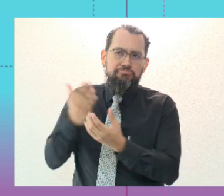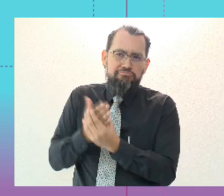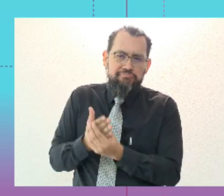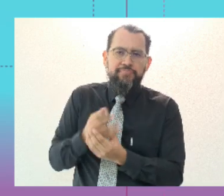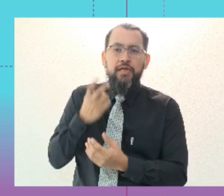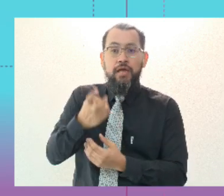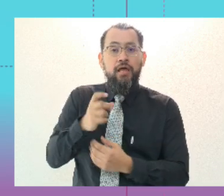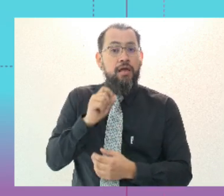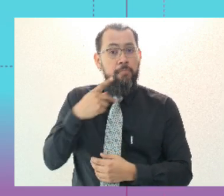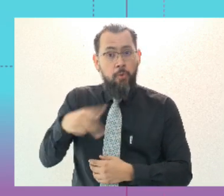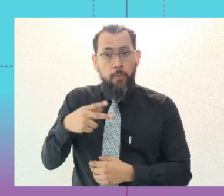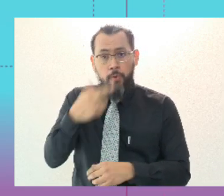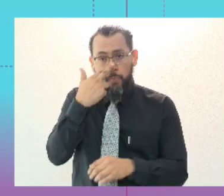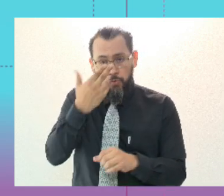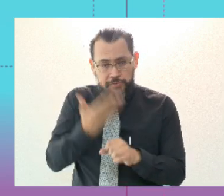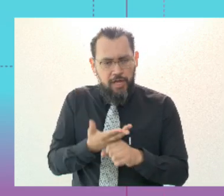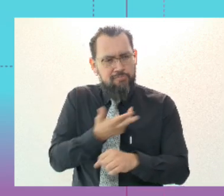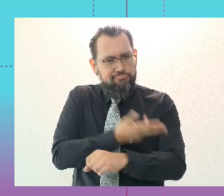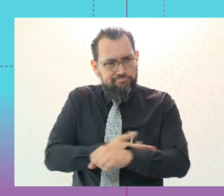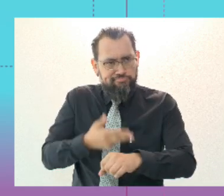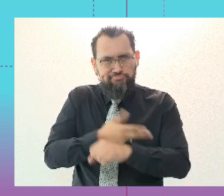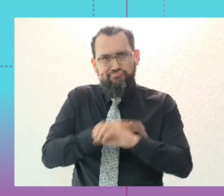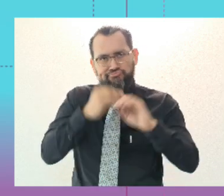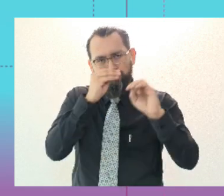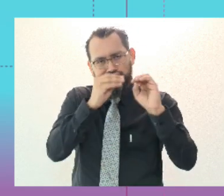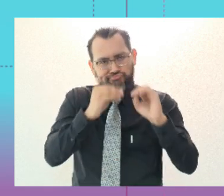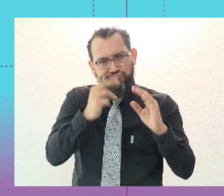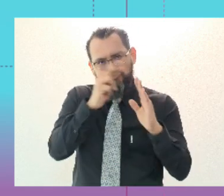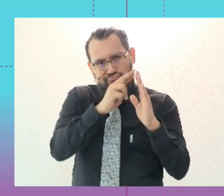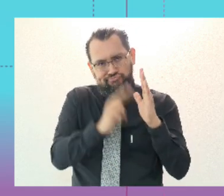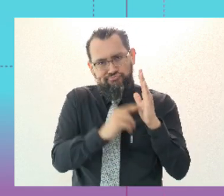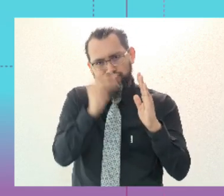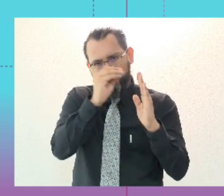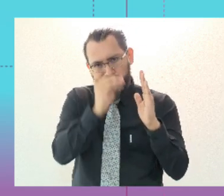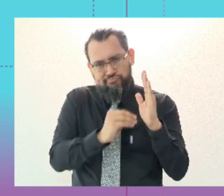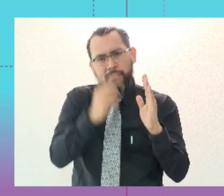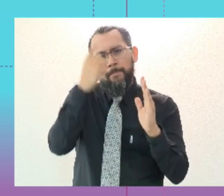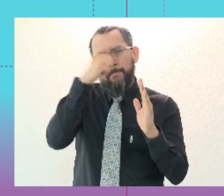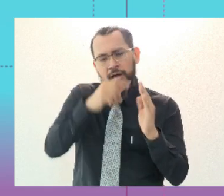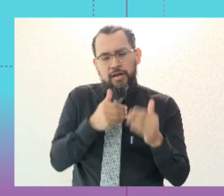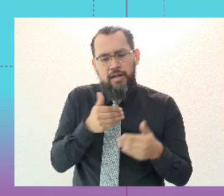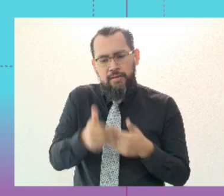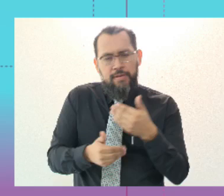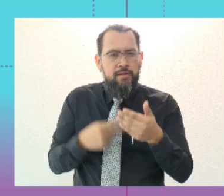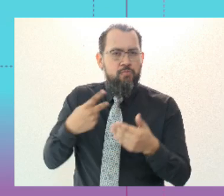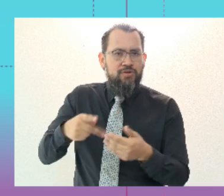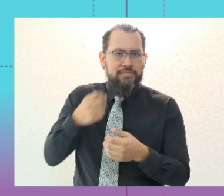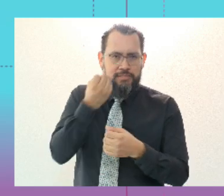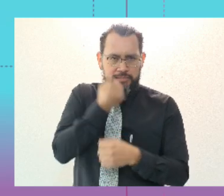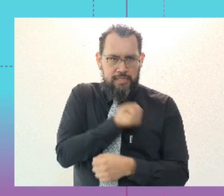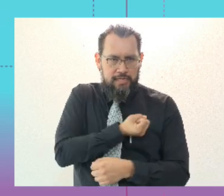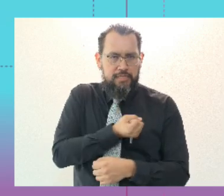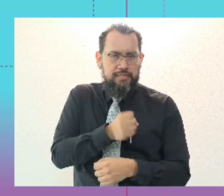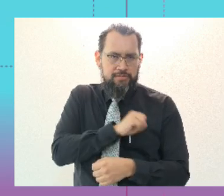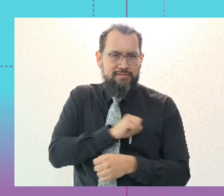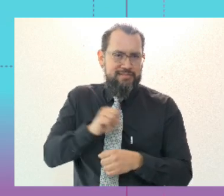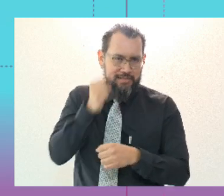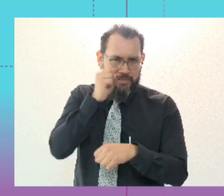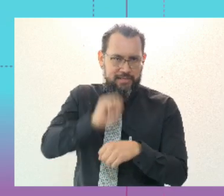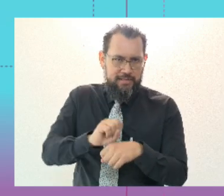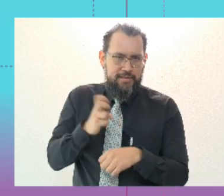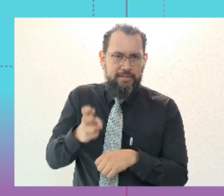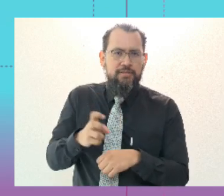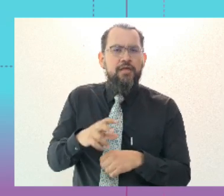responsable de emitir políticas, lineamientos y actualizar los procedimientos para la organización de los archivos de la Secretaría y, entre otras cosas,